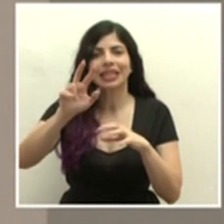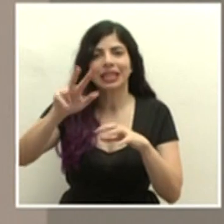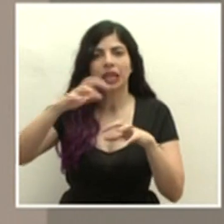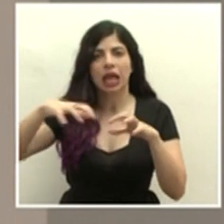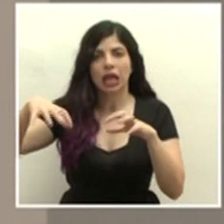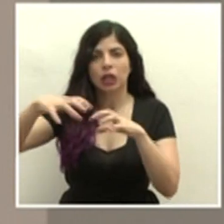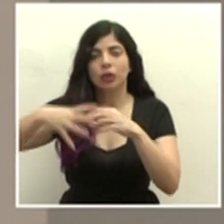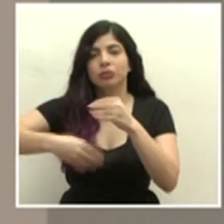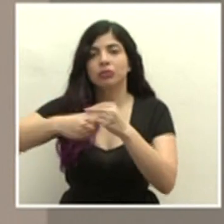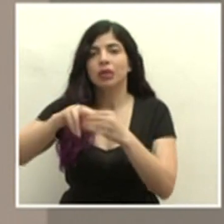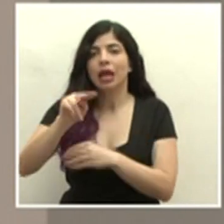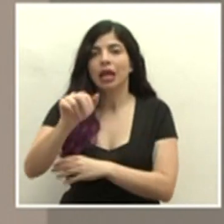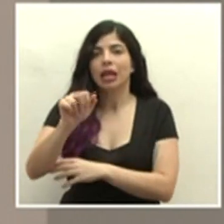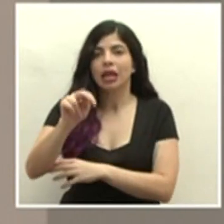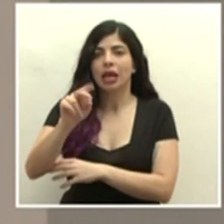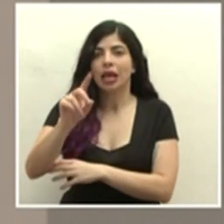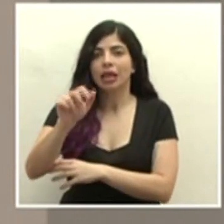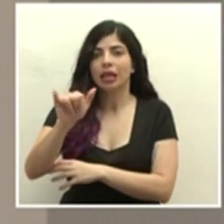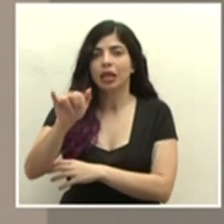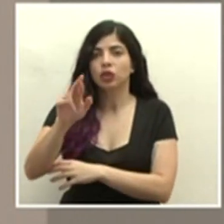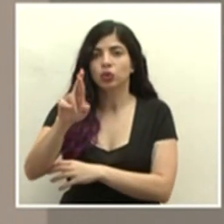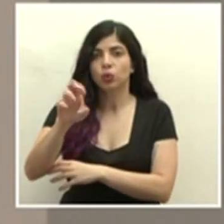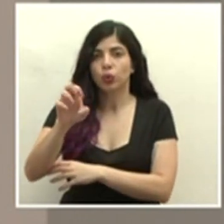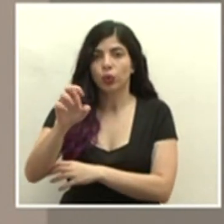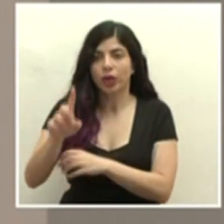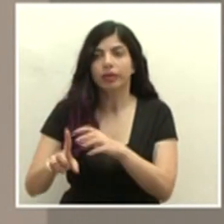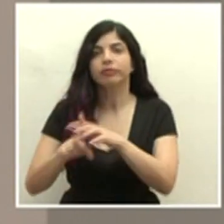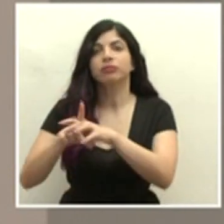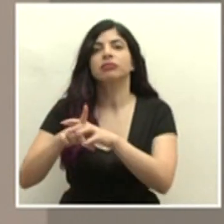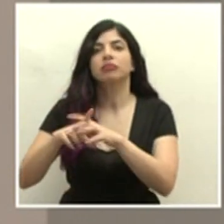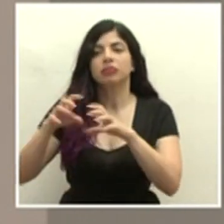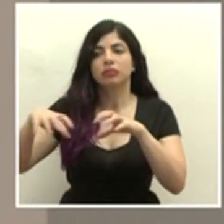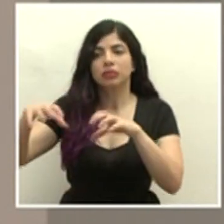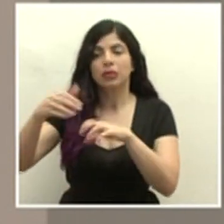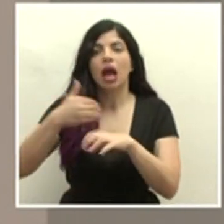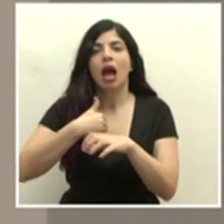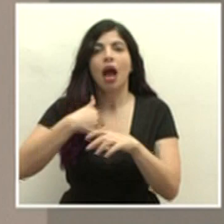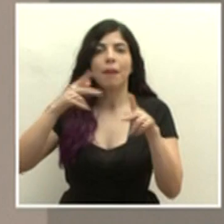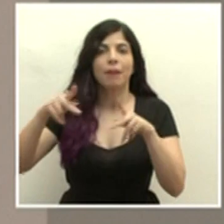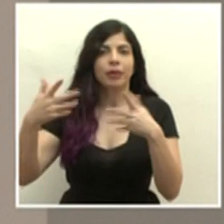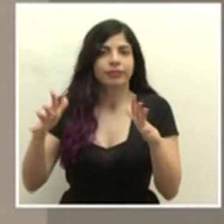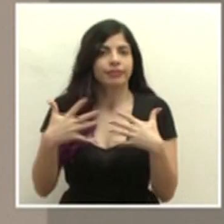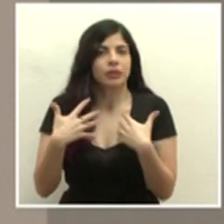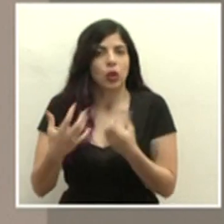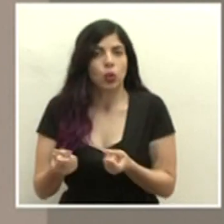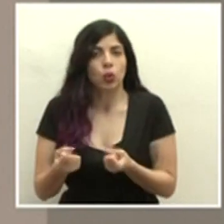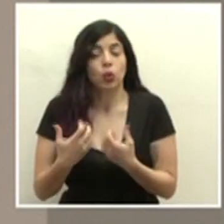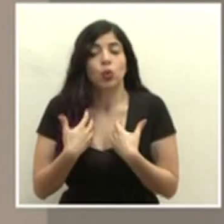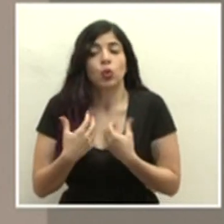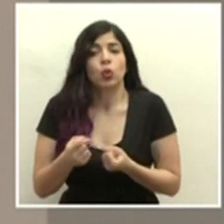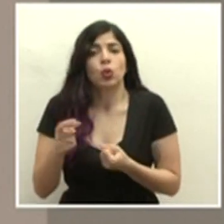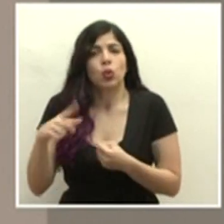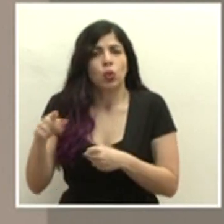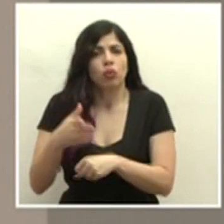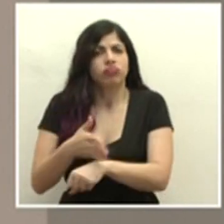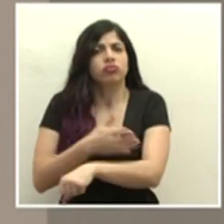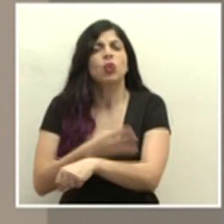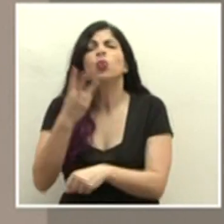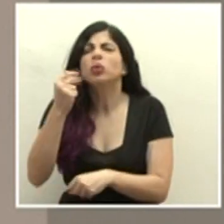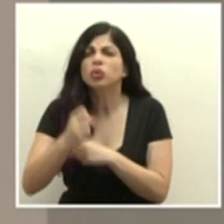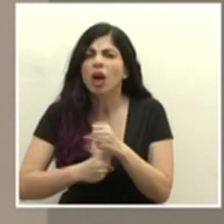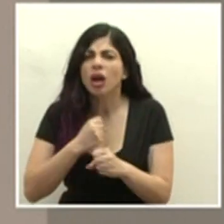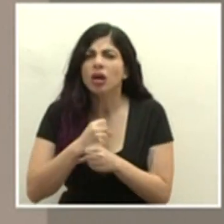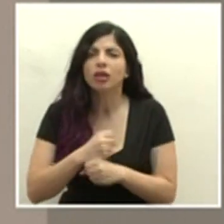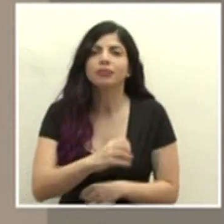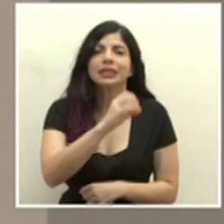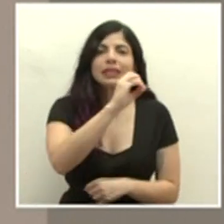Se suma Nanda Yure a la lista de cantones con casos recuperados. Los casos recuperados tienen un rango de edad que va desde